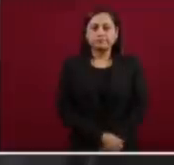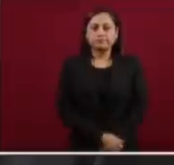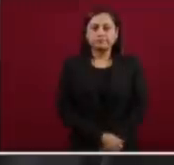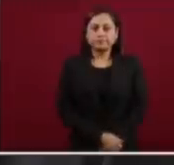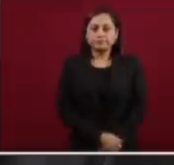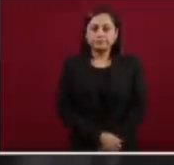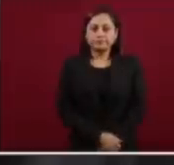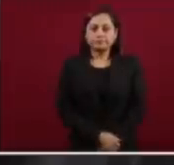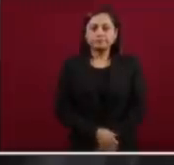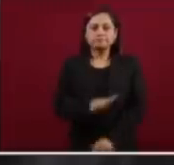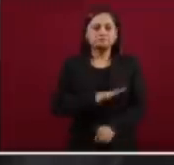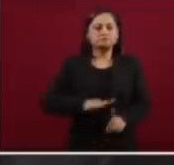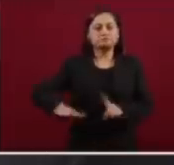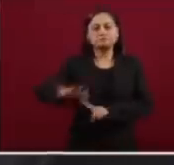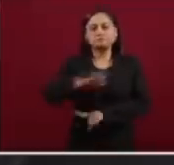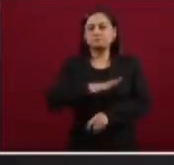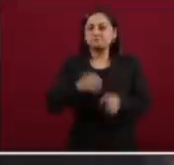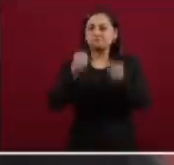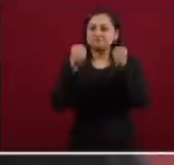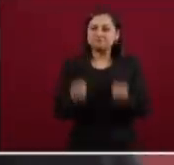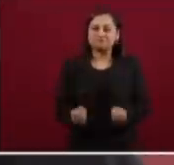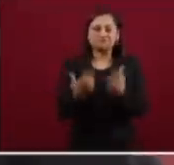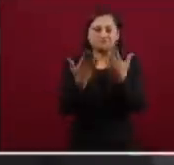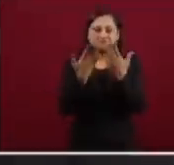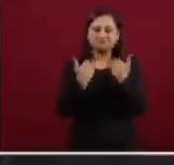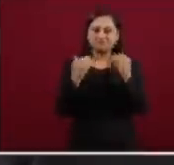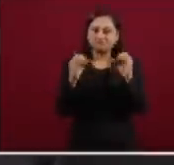más inseguridad más violencia